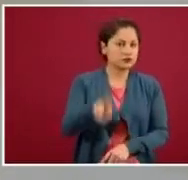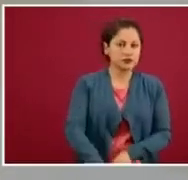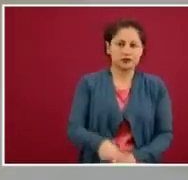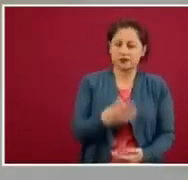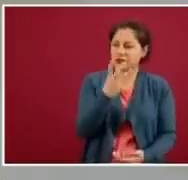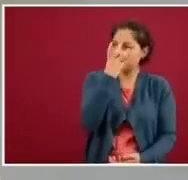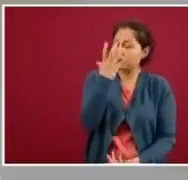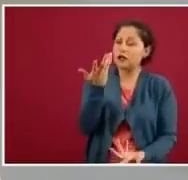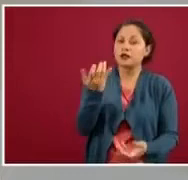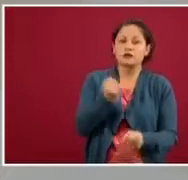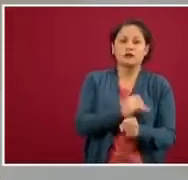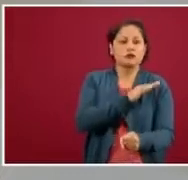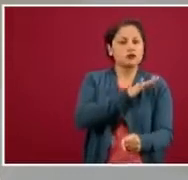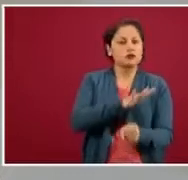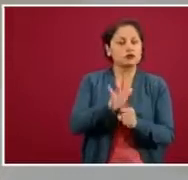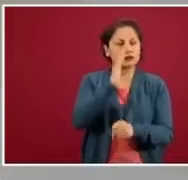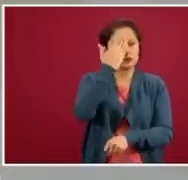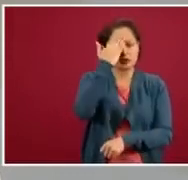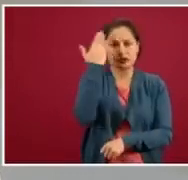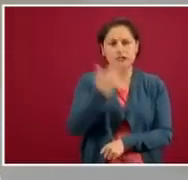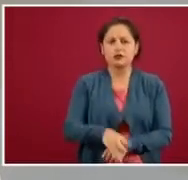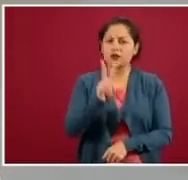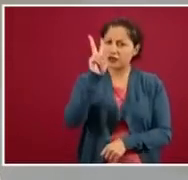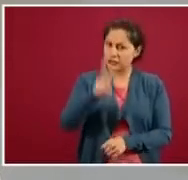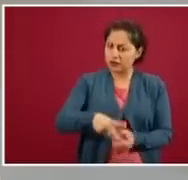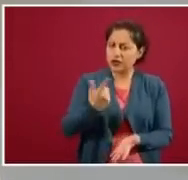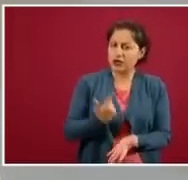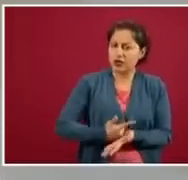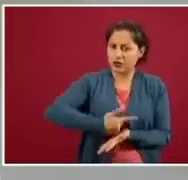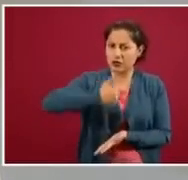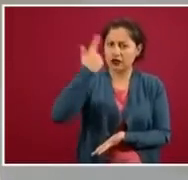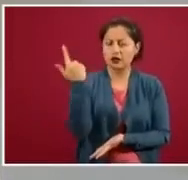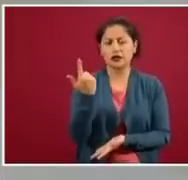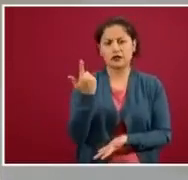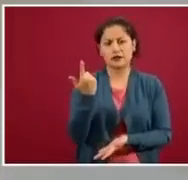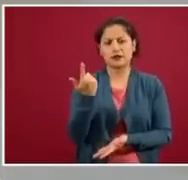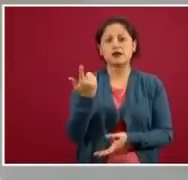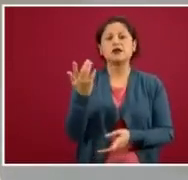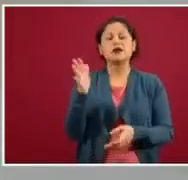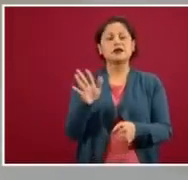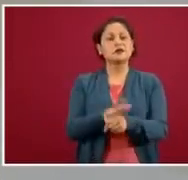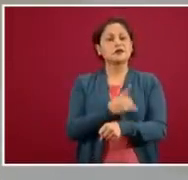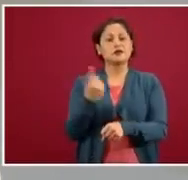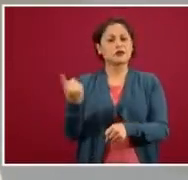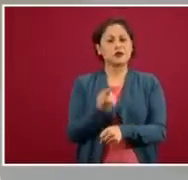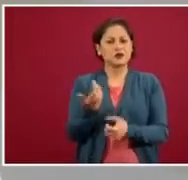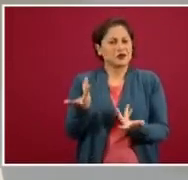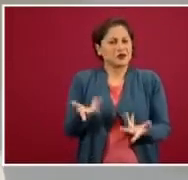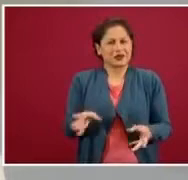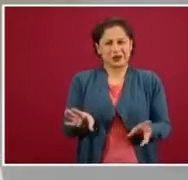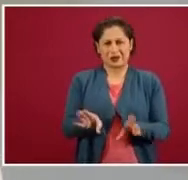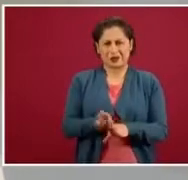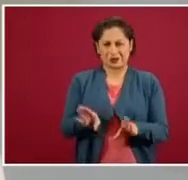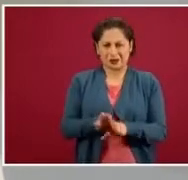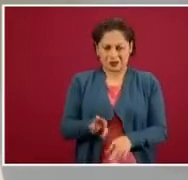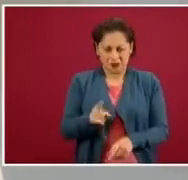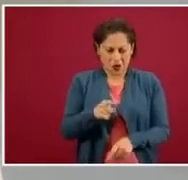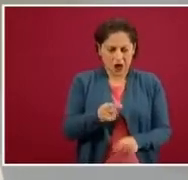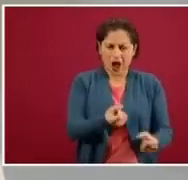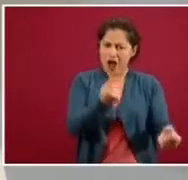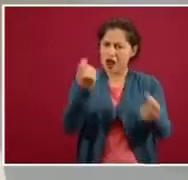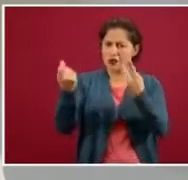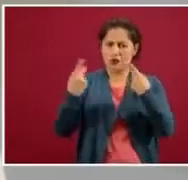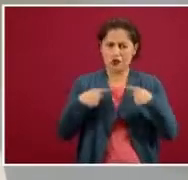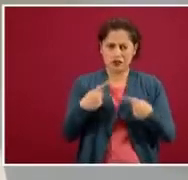insólito, es muy alarmante que haya personas que estén canalizando distintos sentimientos